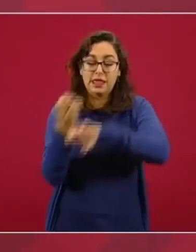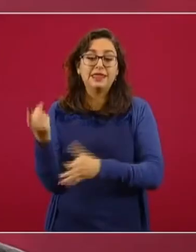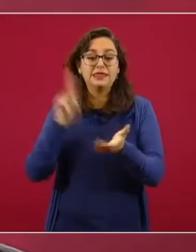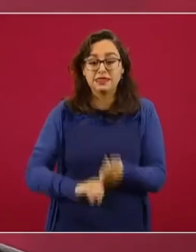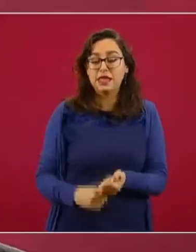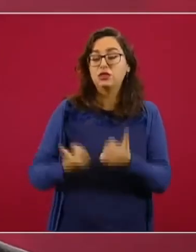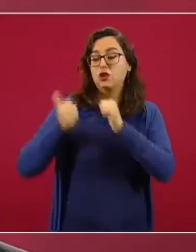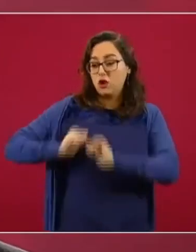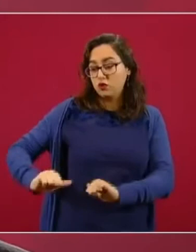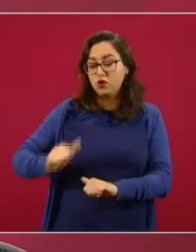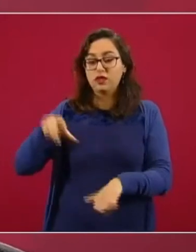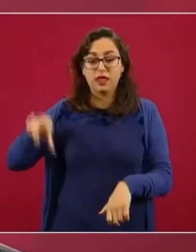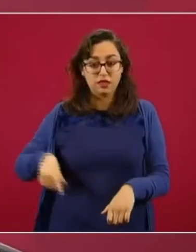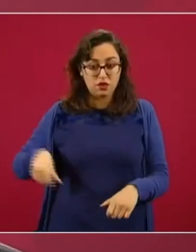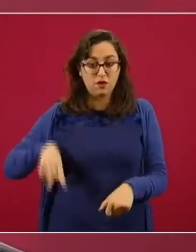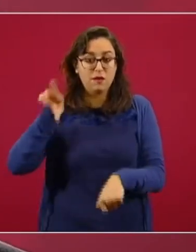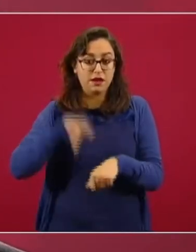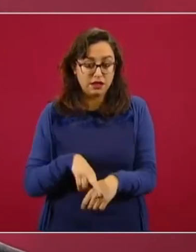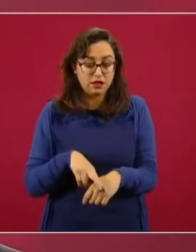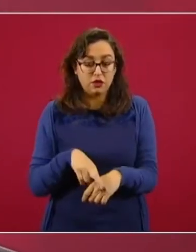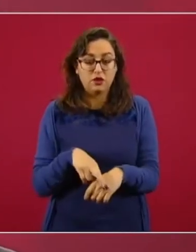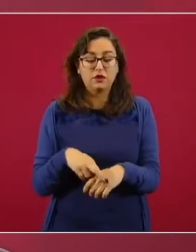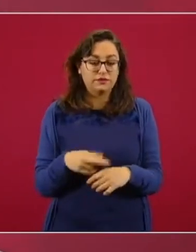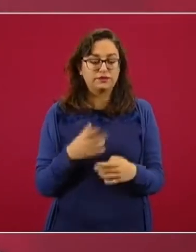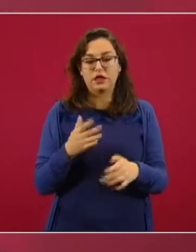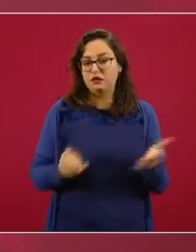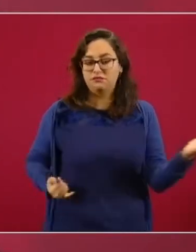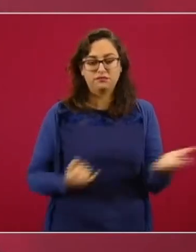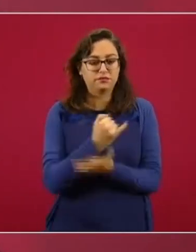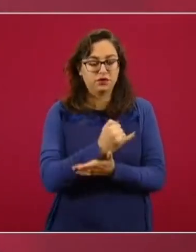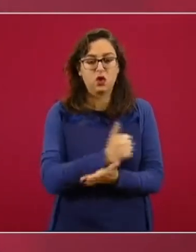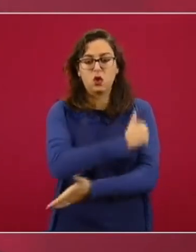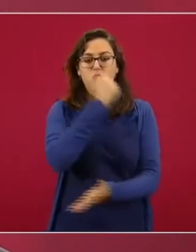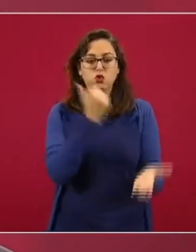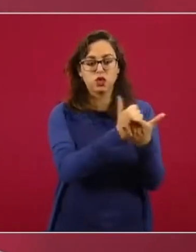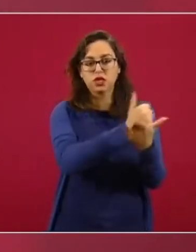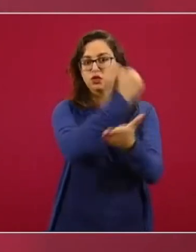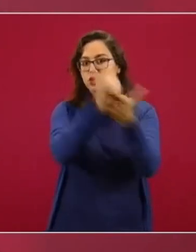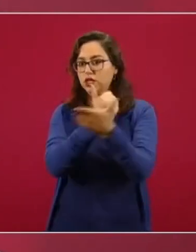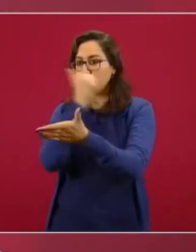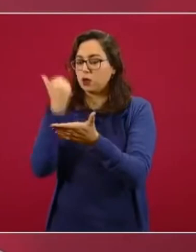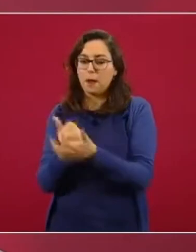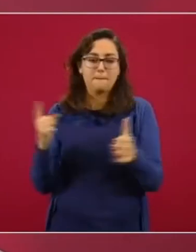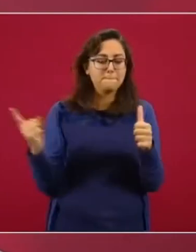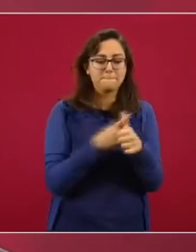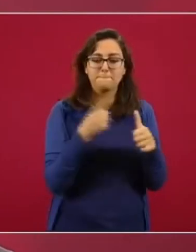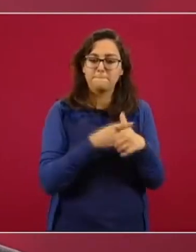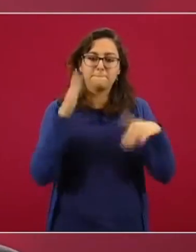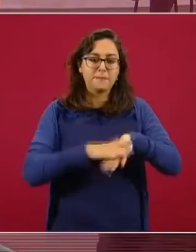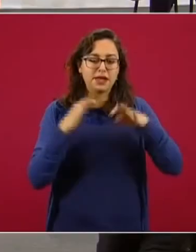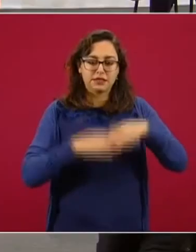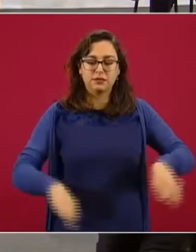sanitaria estatal definió en qué ciudades estaban estos hospitales para priorizarlos como centros de